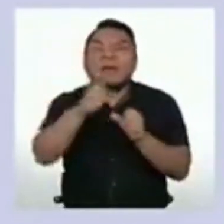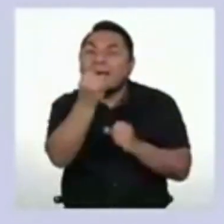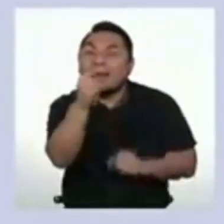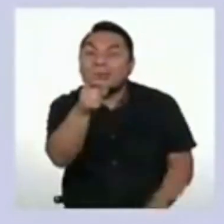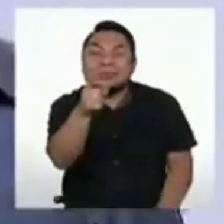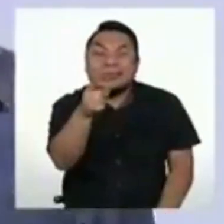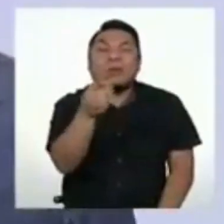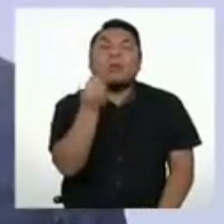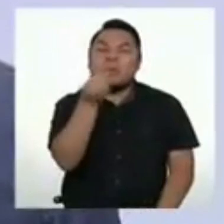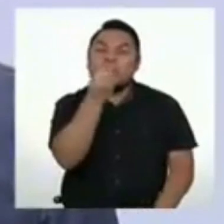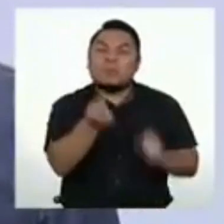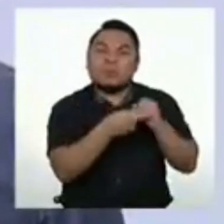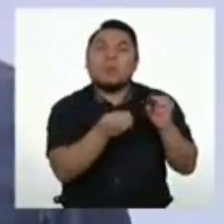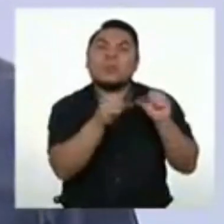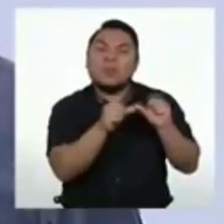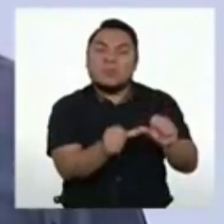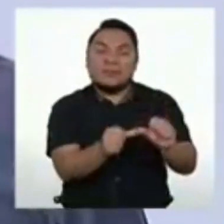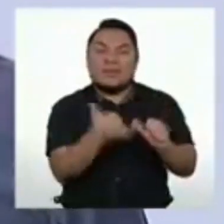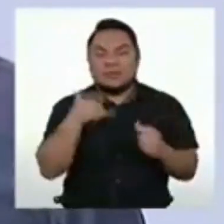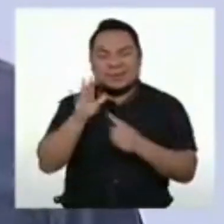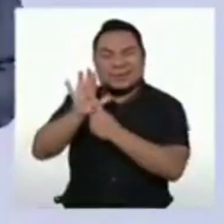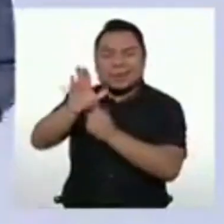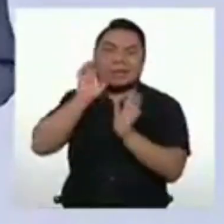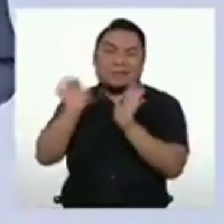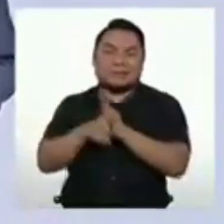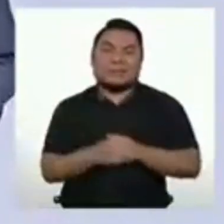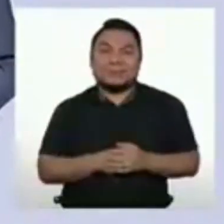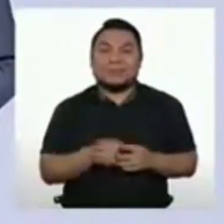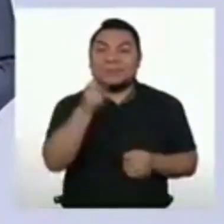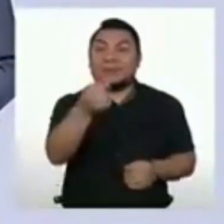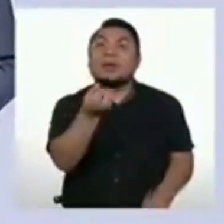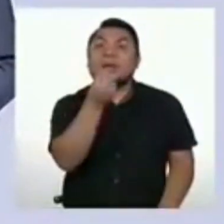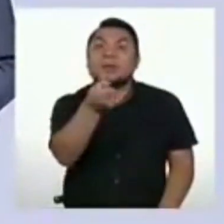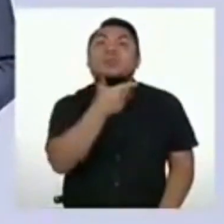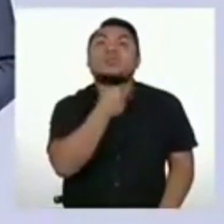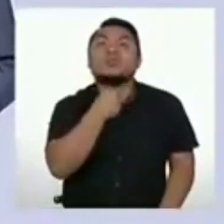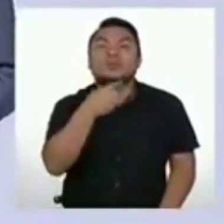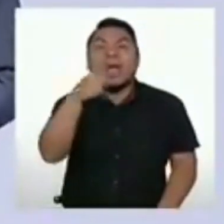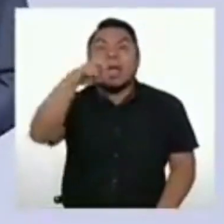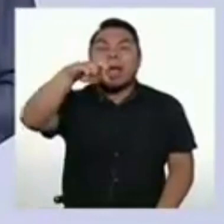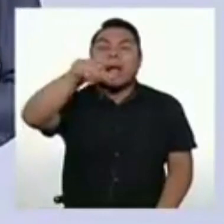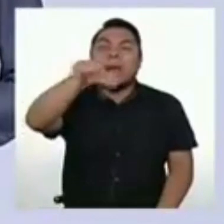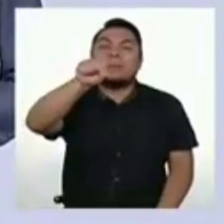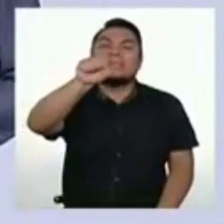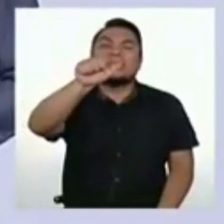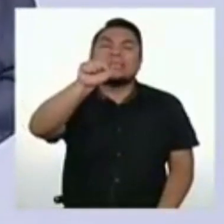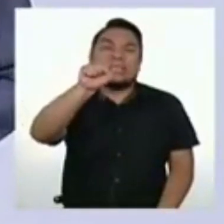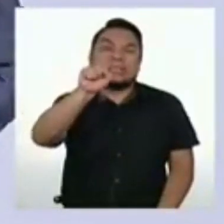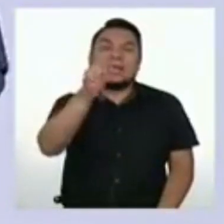alguna? Aquí te vamos a presentar un ejemplo. ¿Te gustan las pasas? ¿Cómo es una